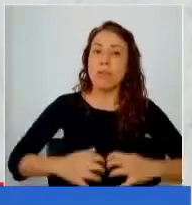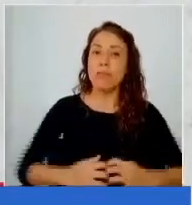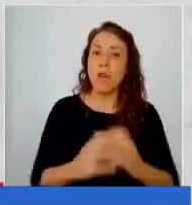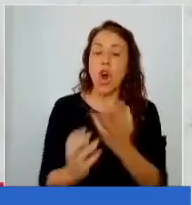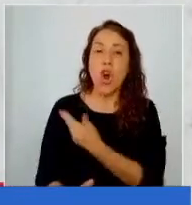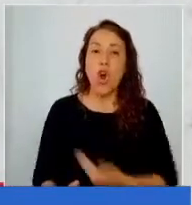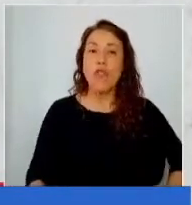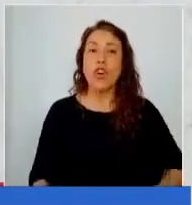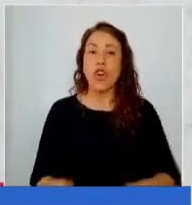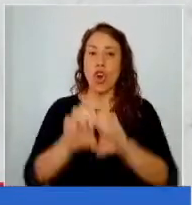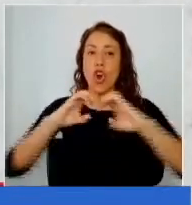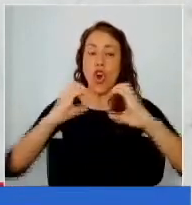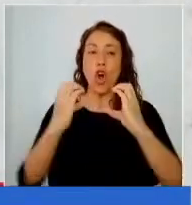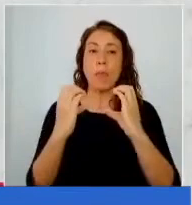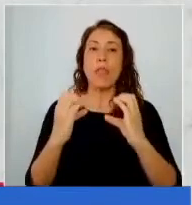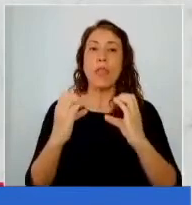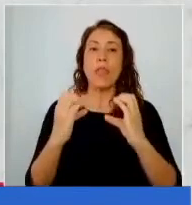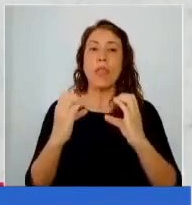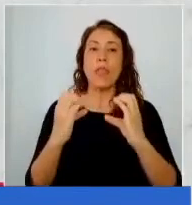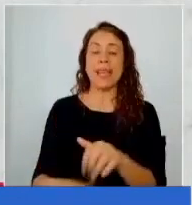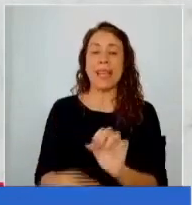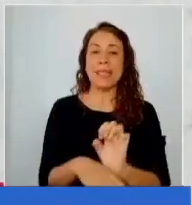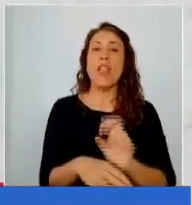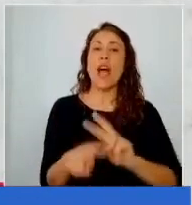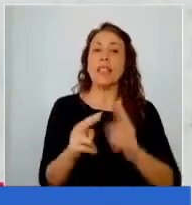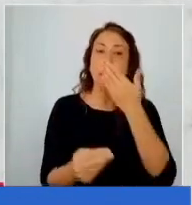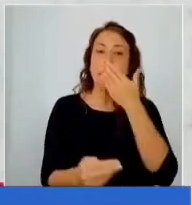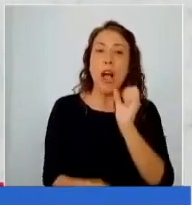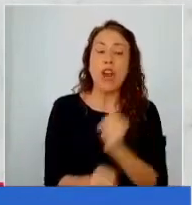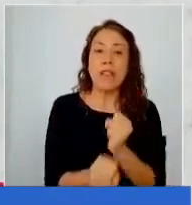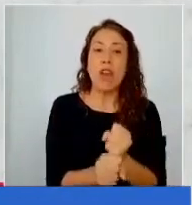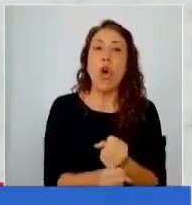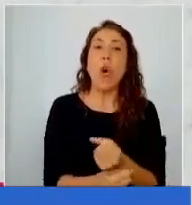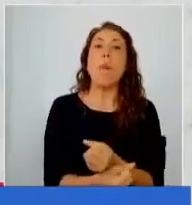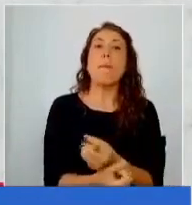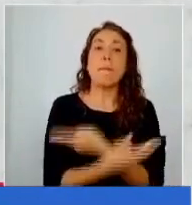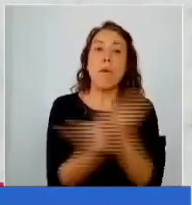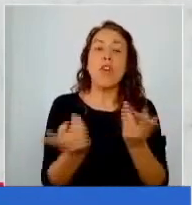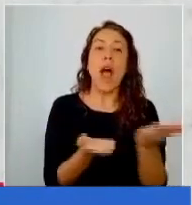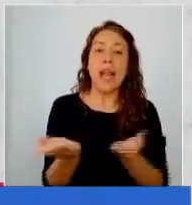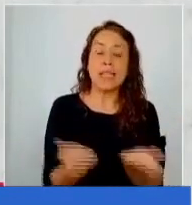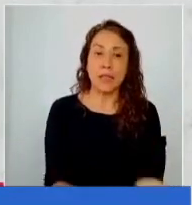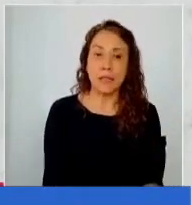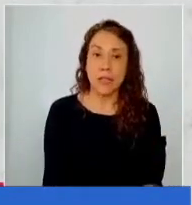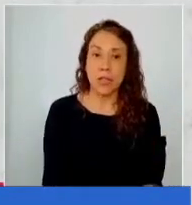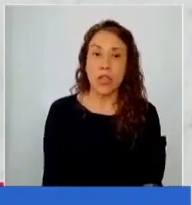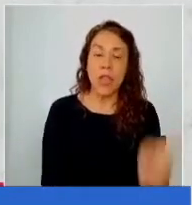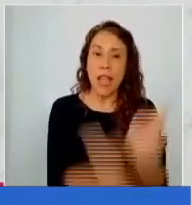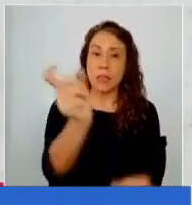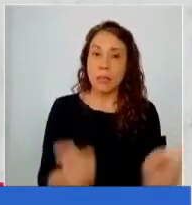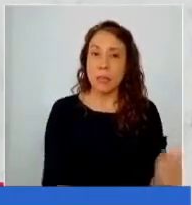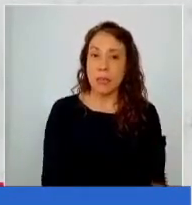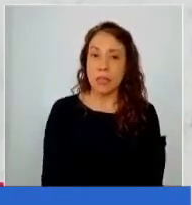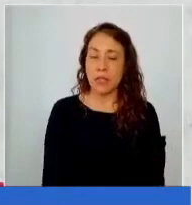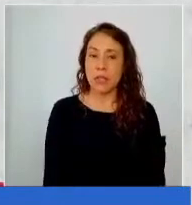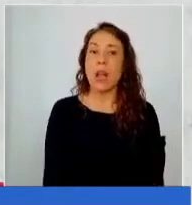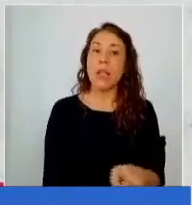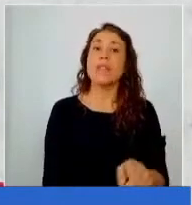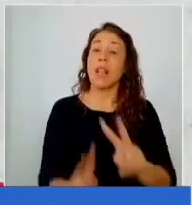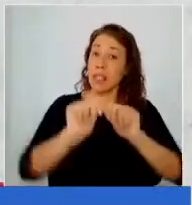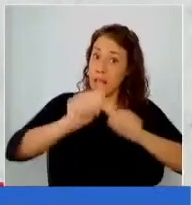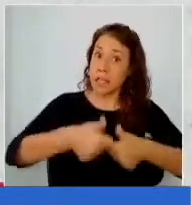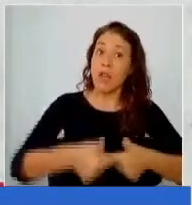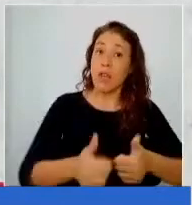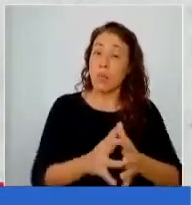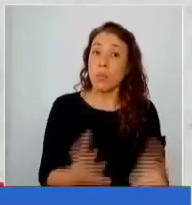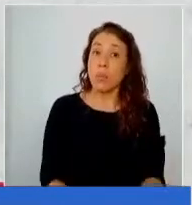a la empresa del estado y construir un mejor empleo público al servicio de las partes las personas la tarea es desafiante y